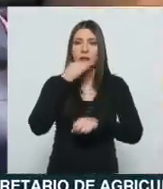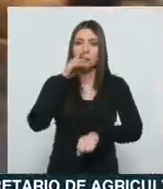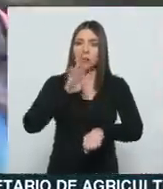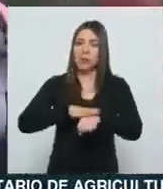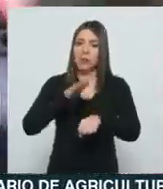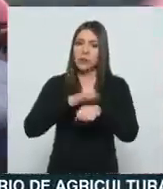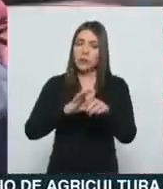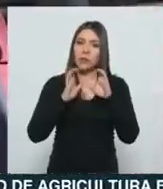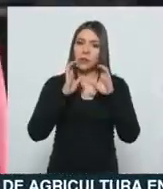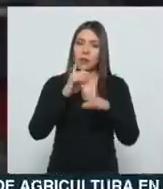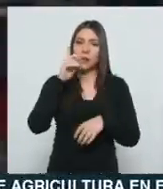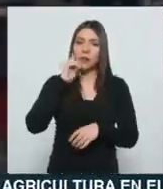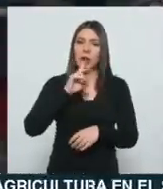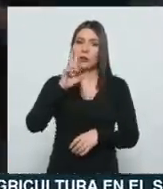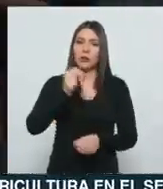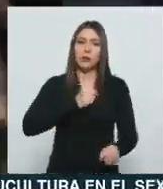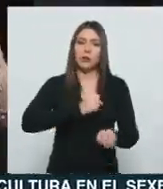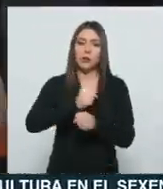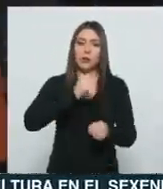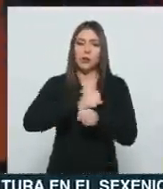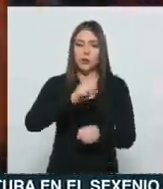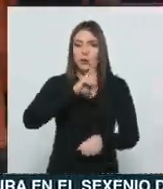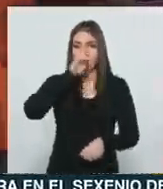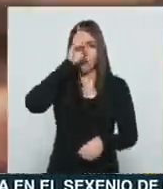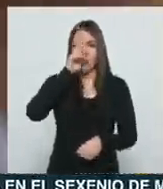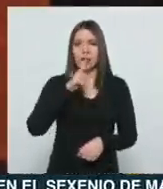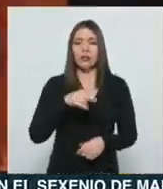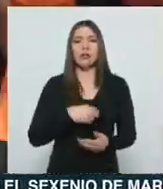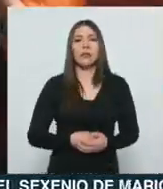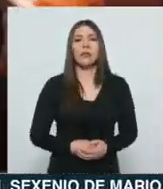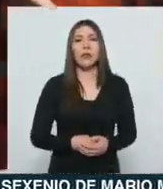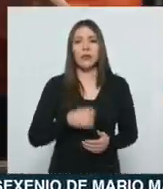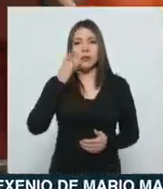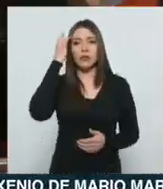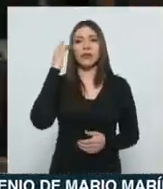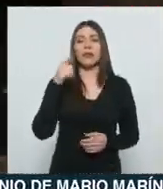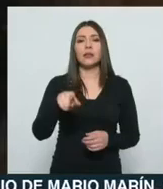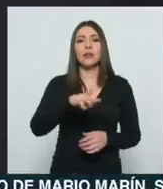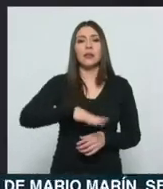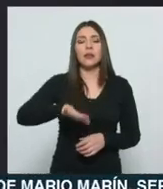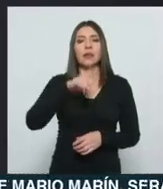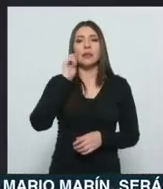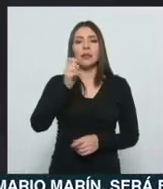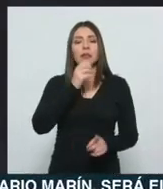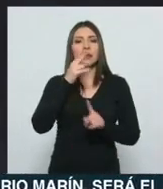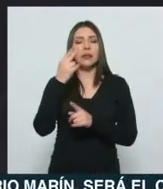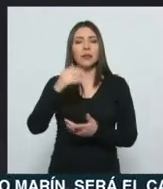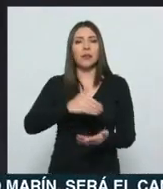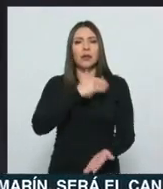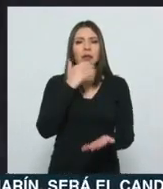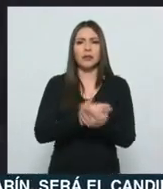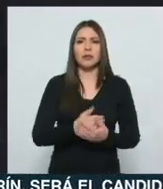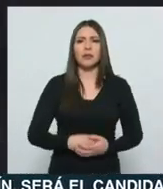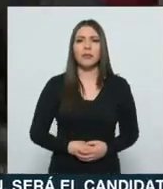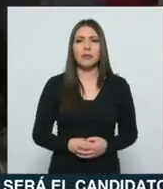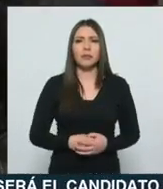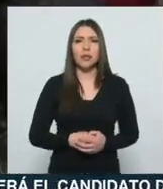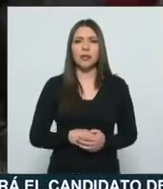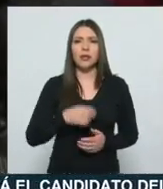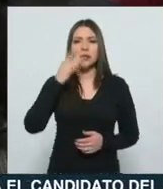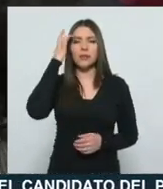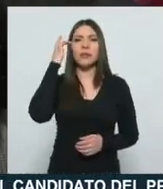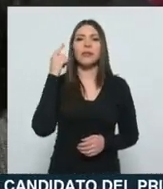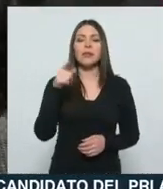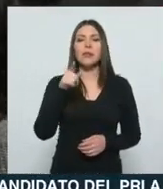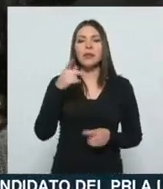reformas legislativas y rendición de cuentas son parte del paquete de acciones cuyo objetivo es detener la violencia de género. El